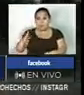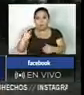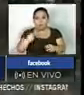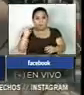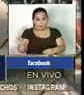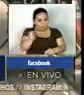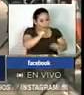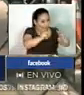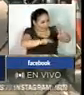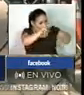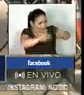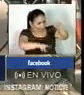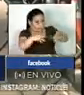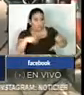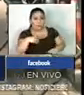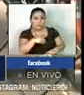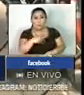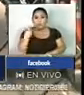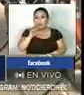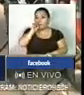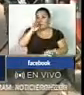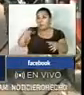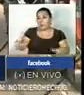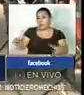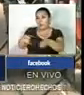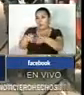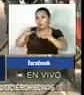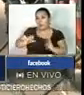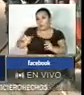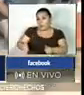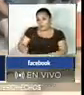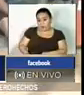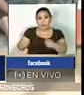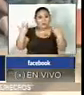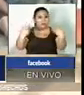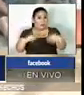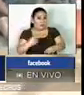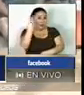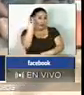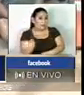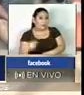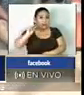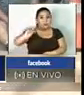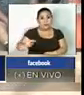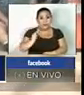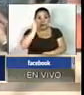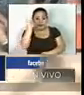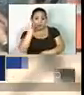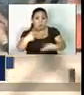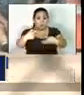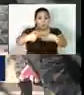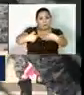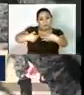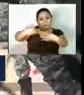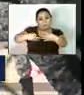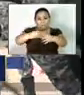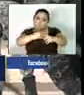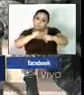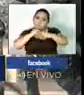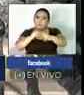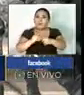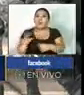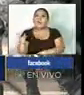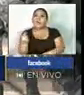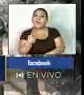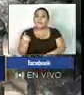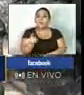evaluación médica, según lo confirmaron las autoridades. Esto tras el segundo día de la nueva cuarentena obligatoria, en la que trabajan